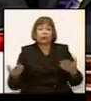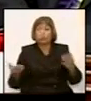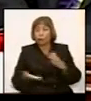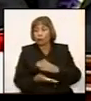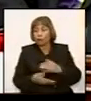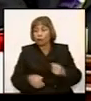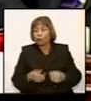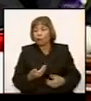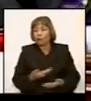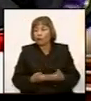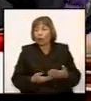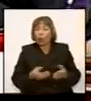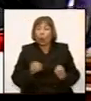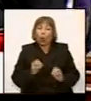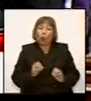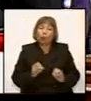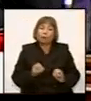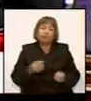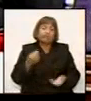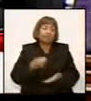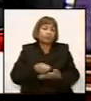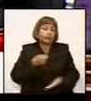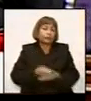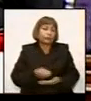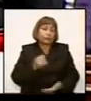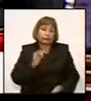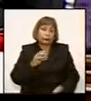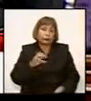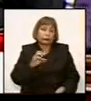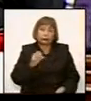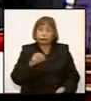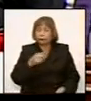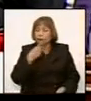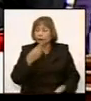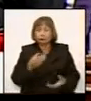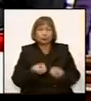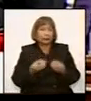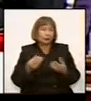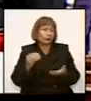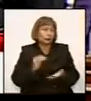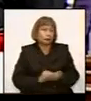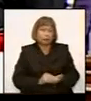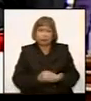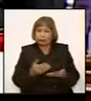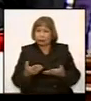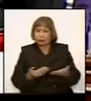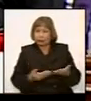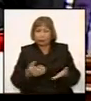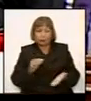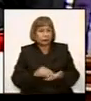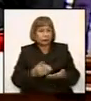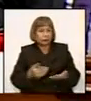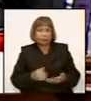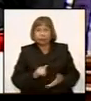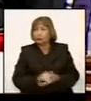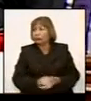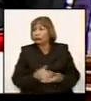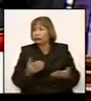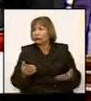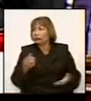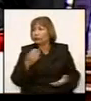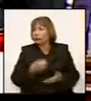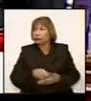otras condiciones. O el otro, el incumplimiento del pago. Y mucho más, este tipo de casos se presentan en el caso de